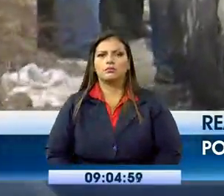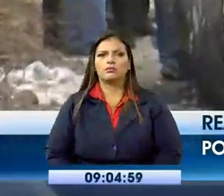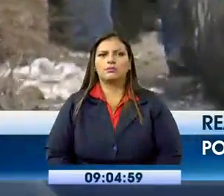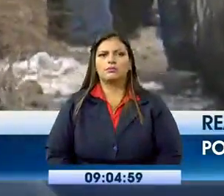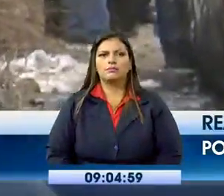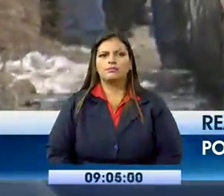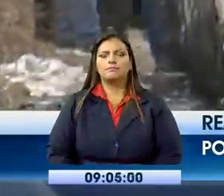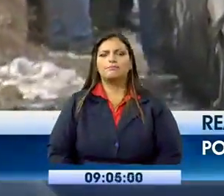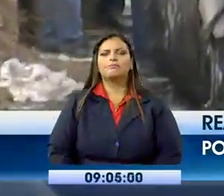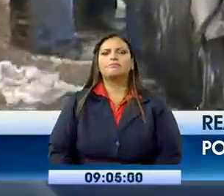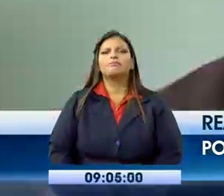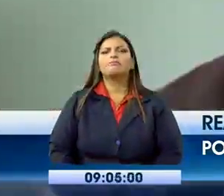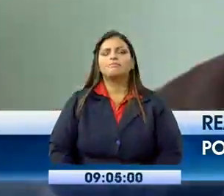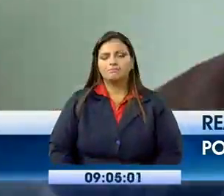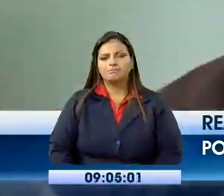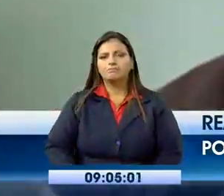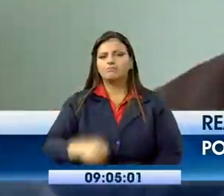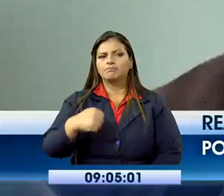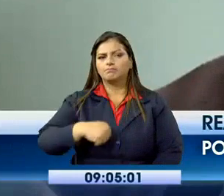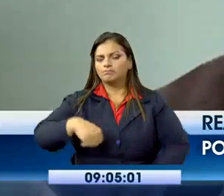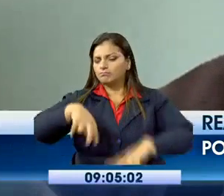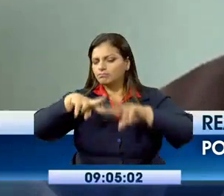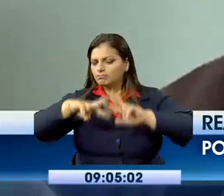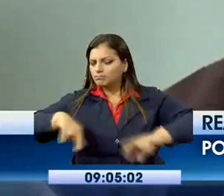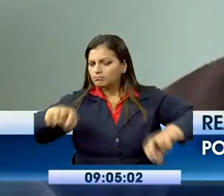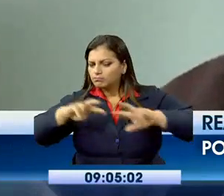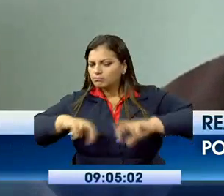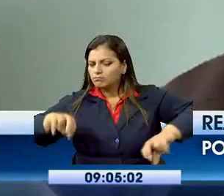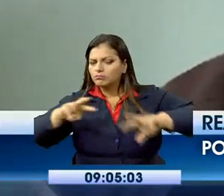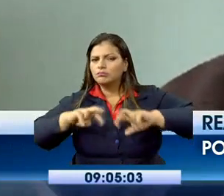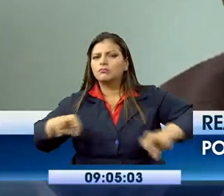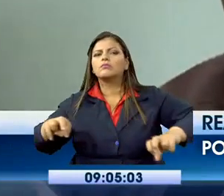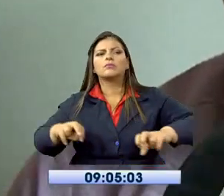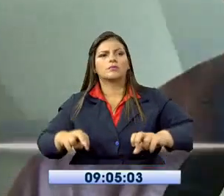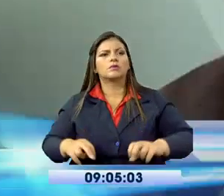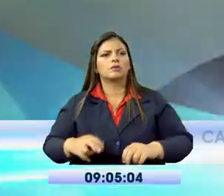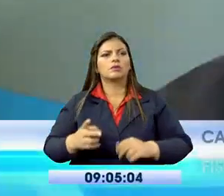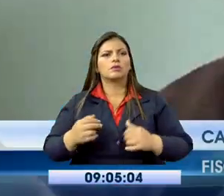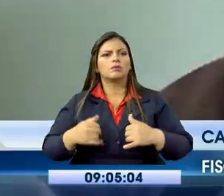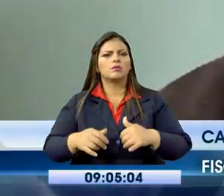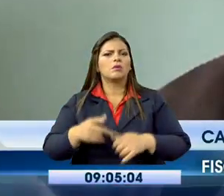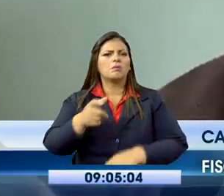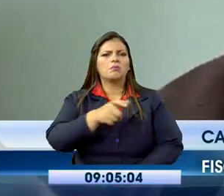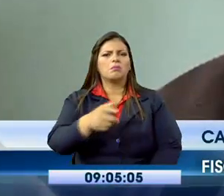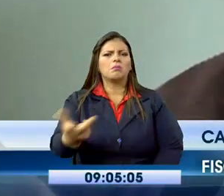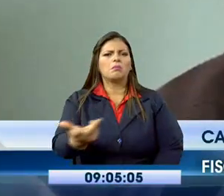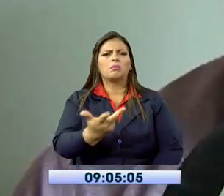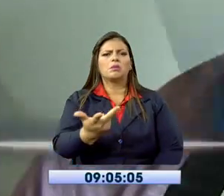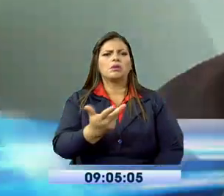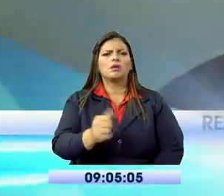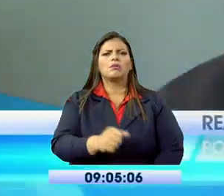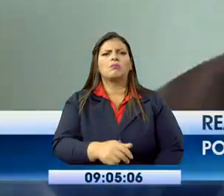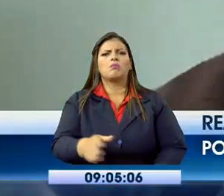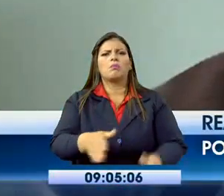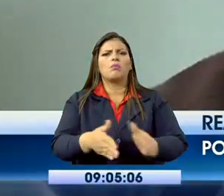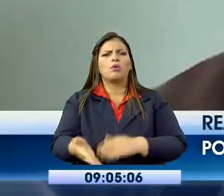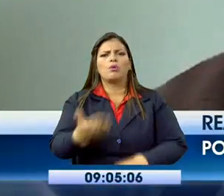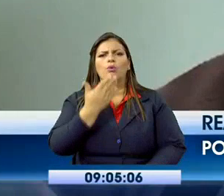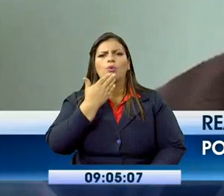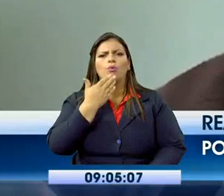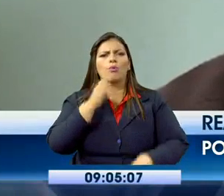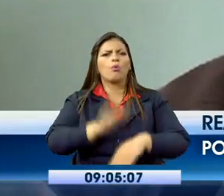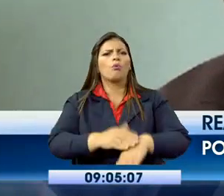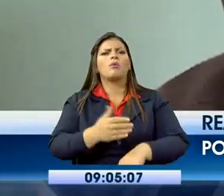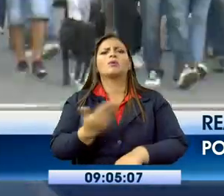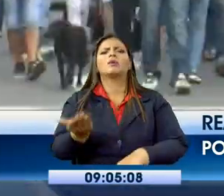determinar, pues, dentro de las investigaciones, como ya lo manifesté, las causas de la muerte o las causas a las cuales hayan llegado